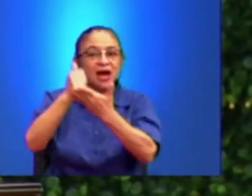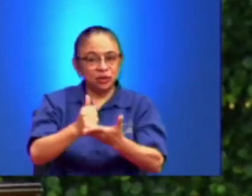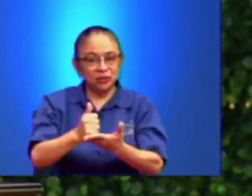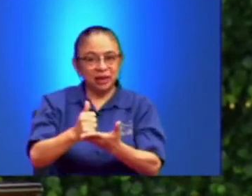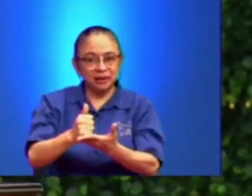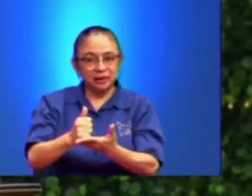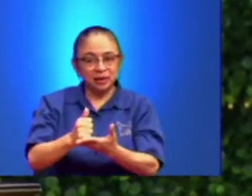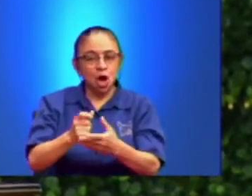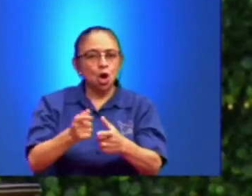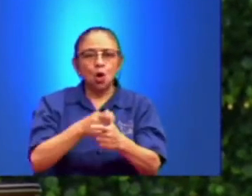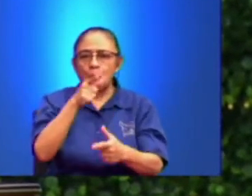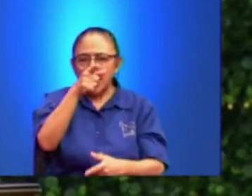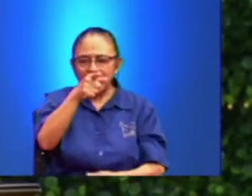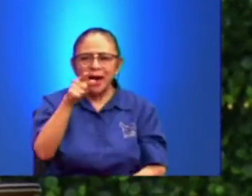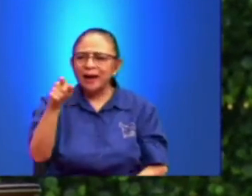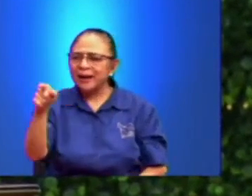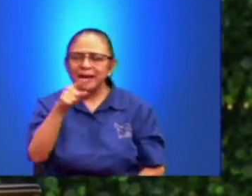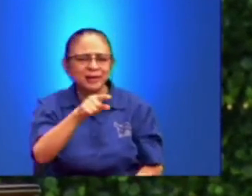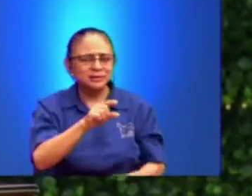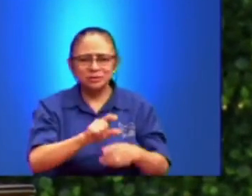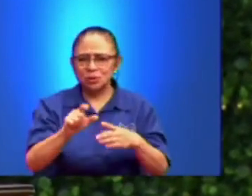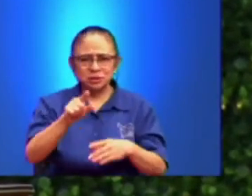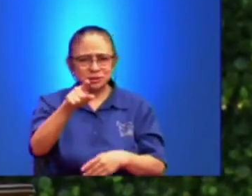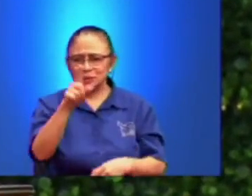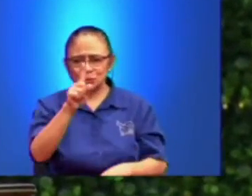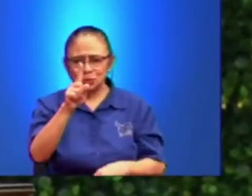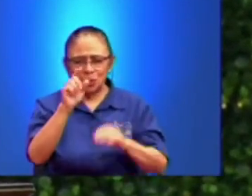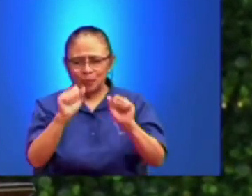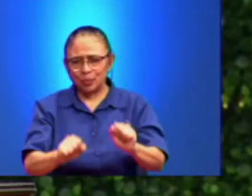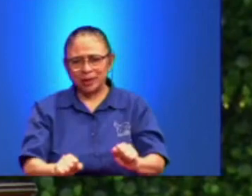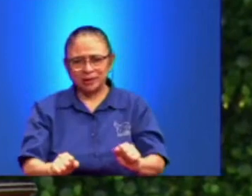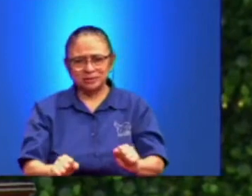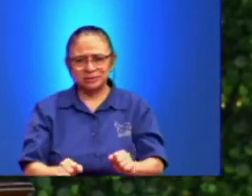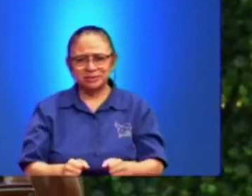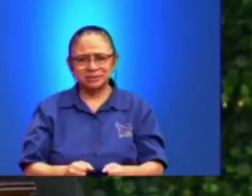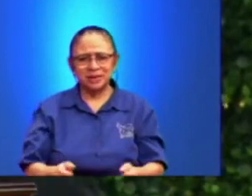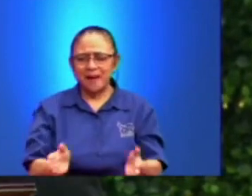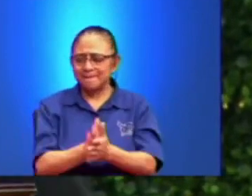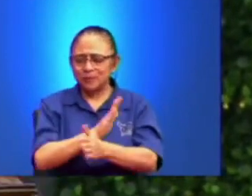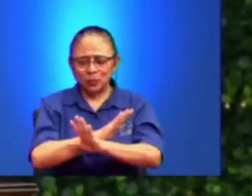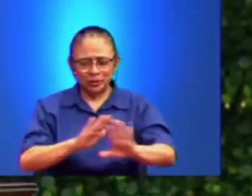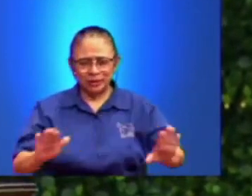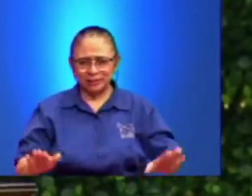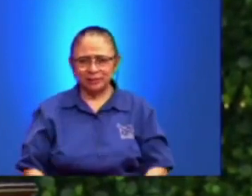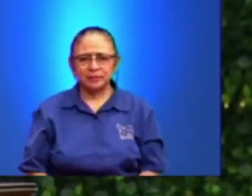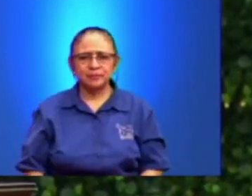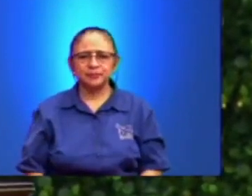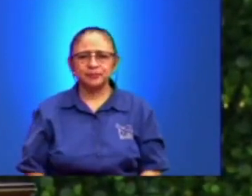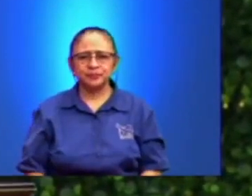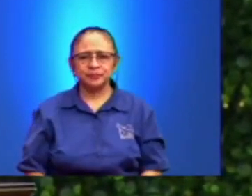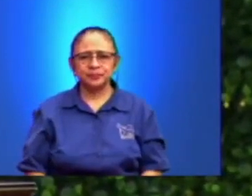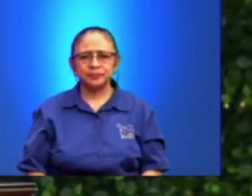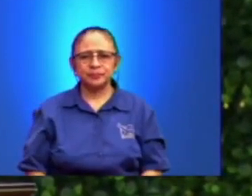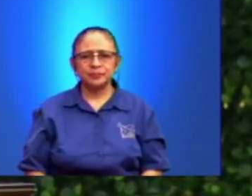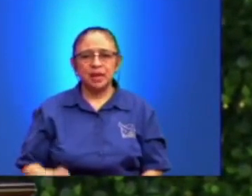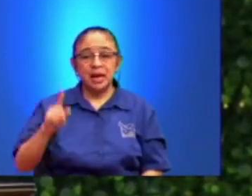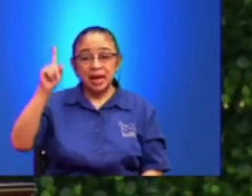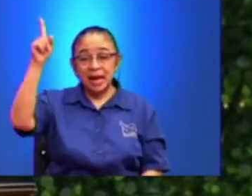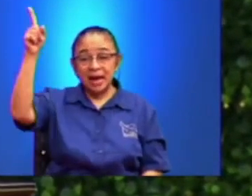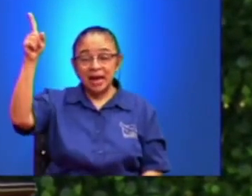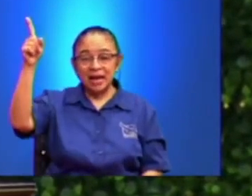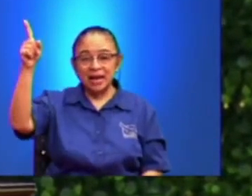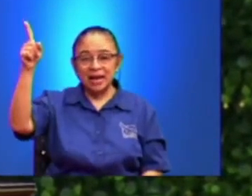todavía aquellas cosas a las que nos podemos morir batallas música y el veneno de serio te va a ayudar